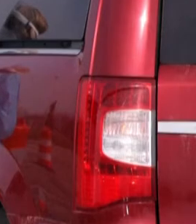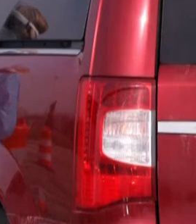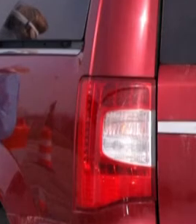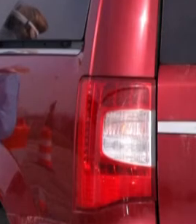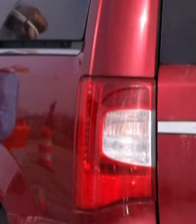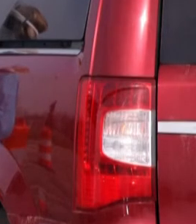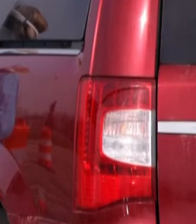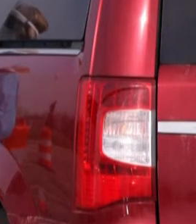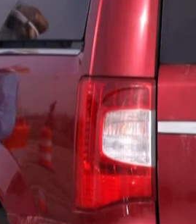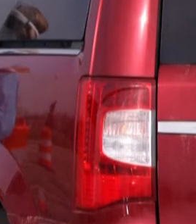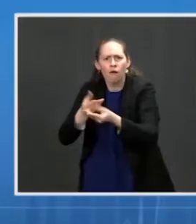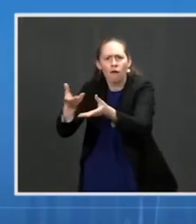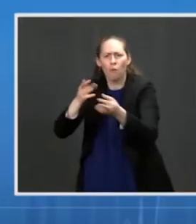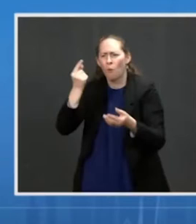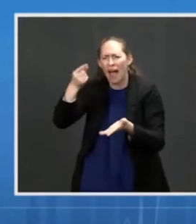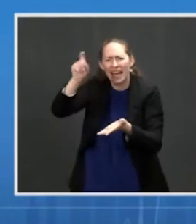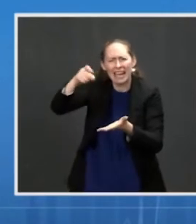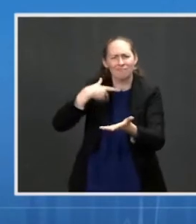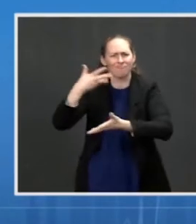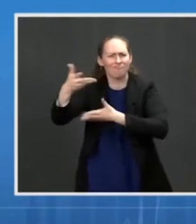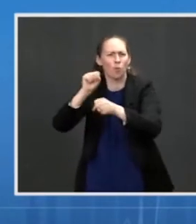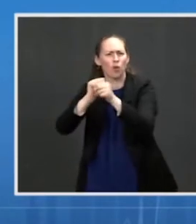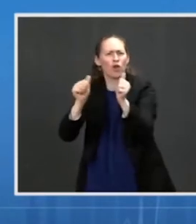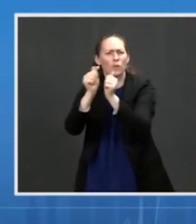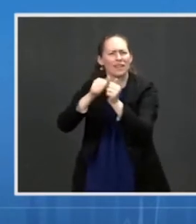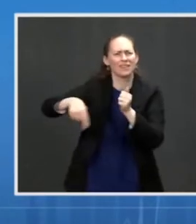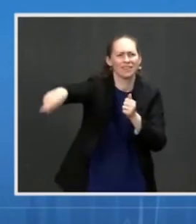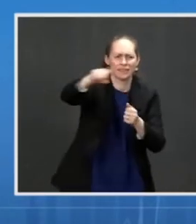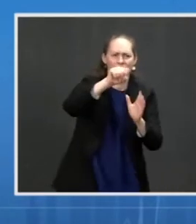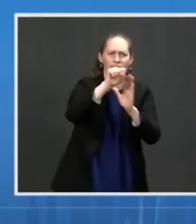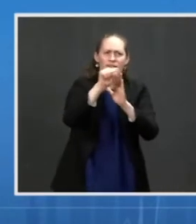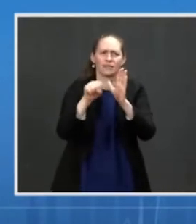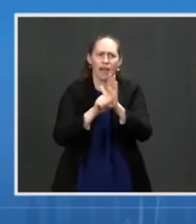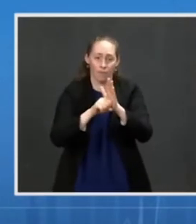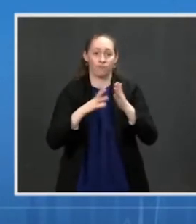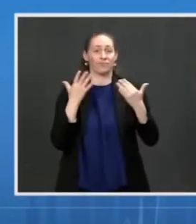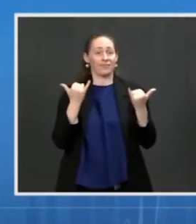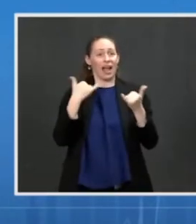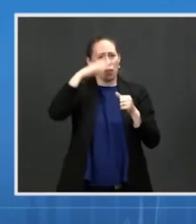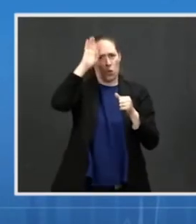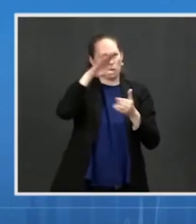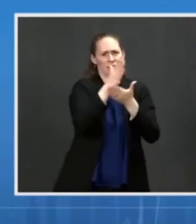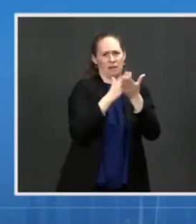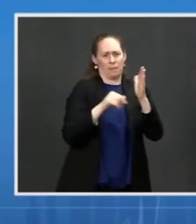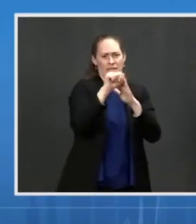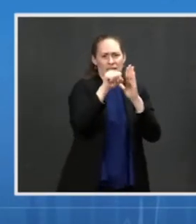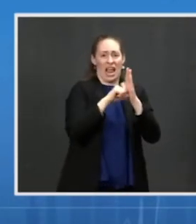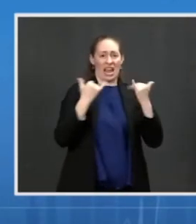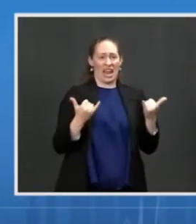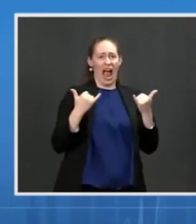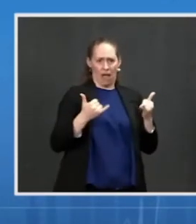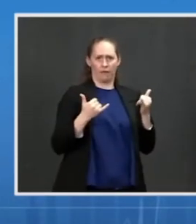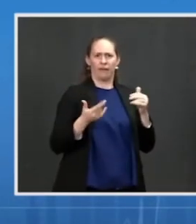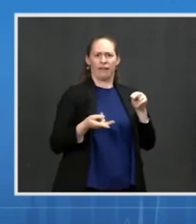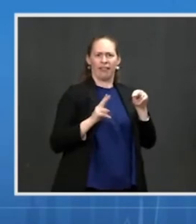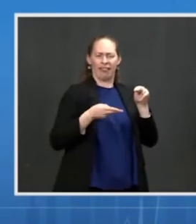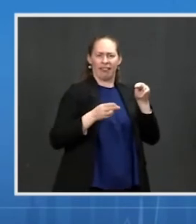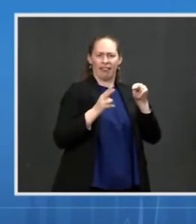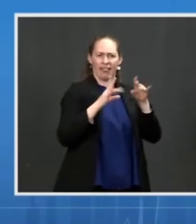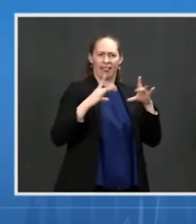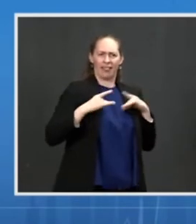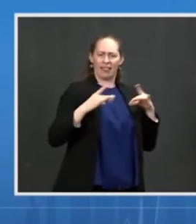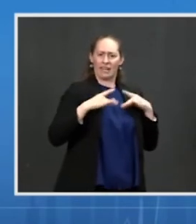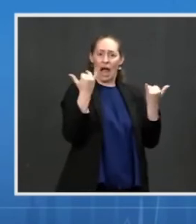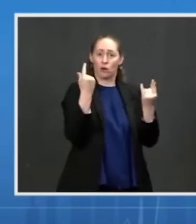mayor proporción de infección con aumentos recientes de casos en algunos estados donde se intensificaron aún más esos